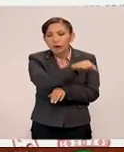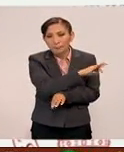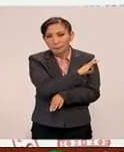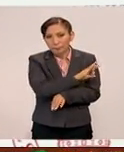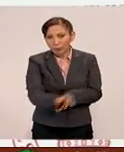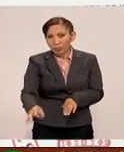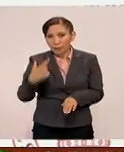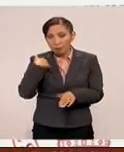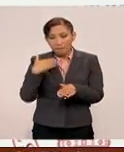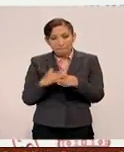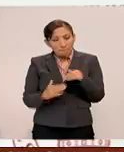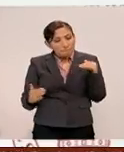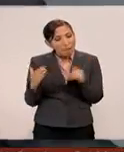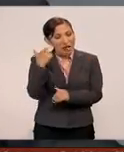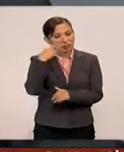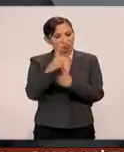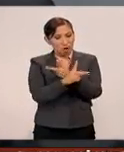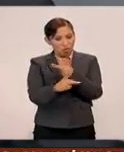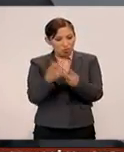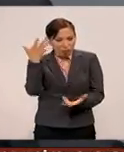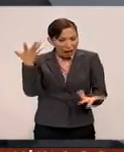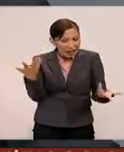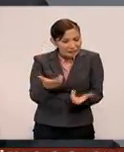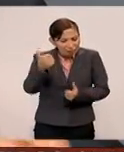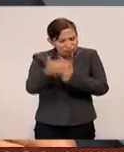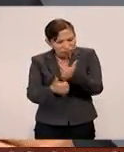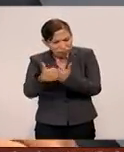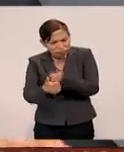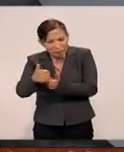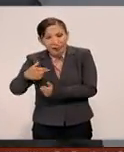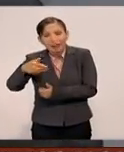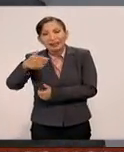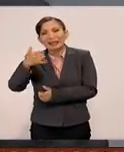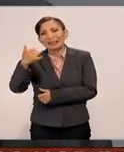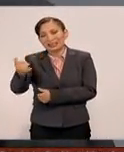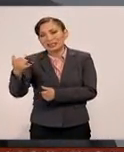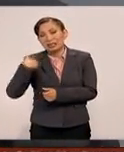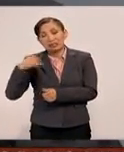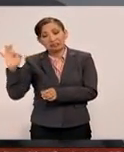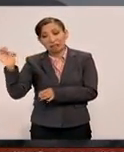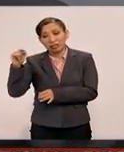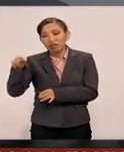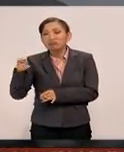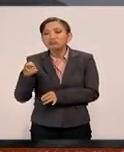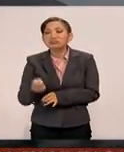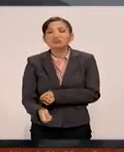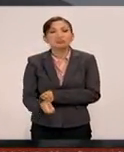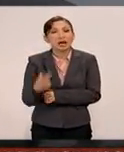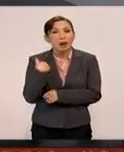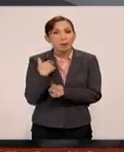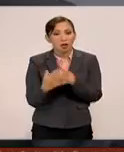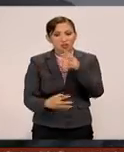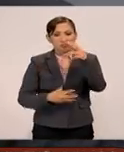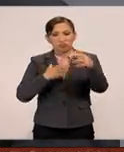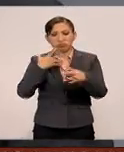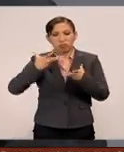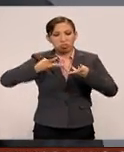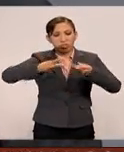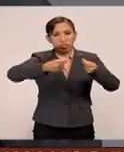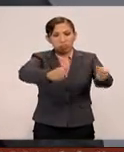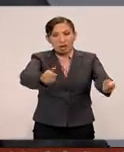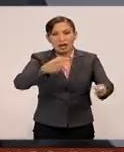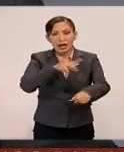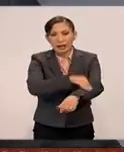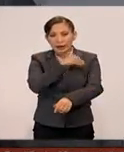podamos elevar nuestra productividad y sin que esto signifique elevar los costos de